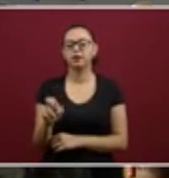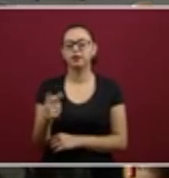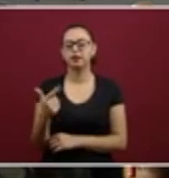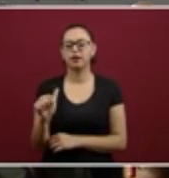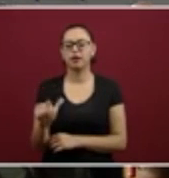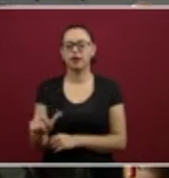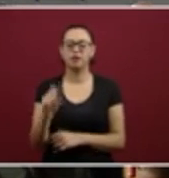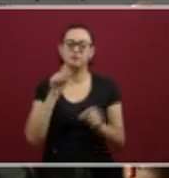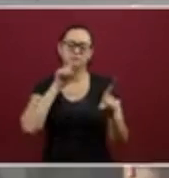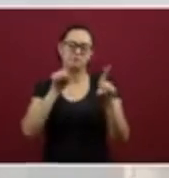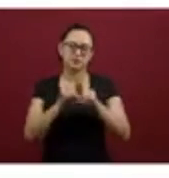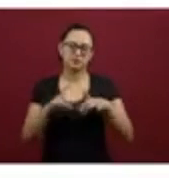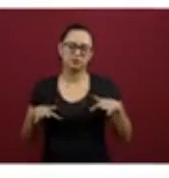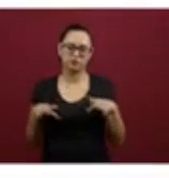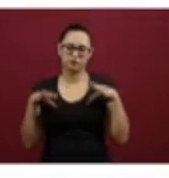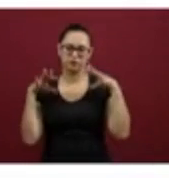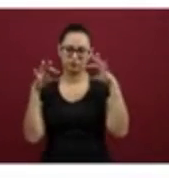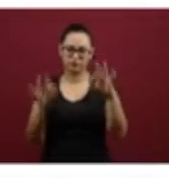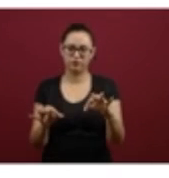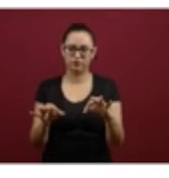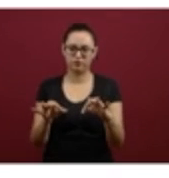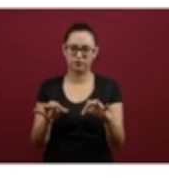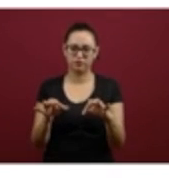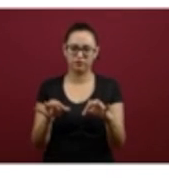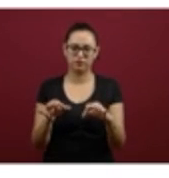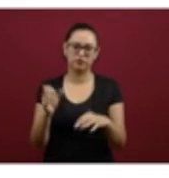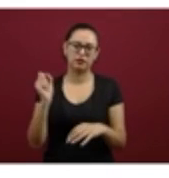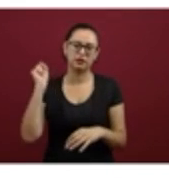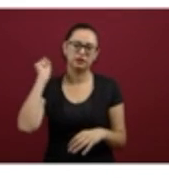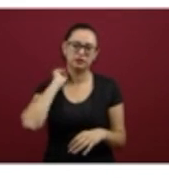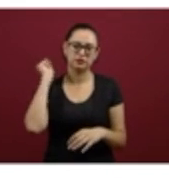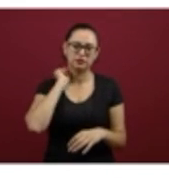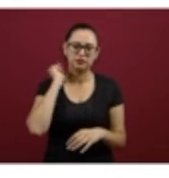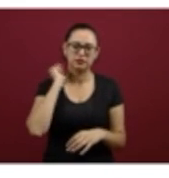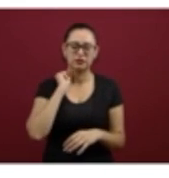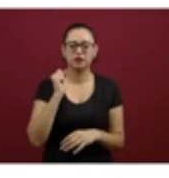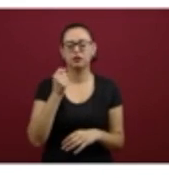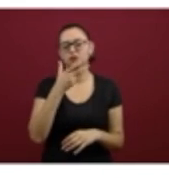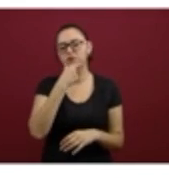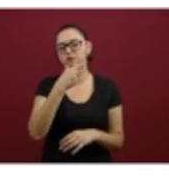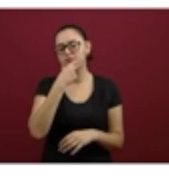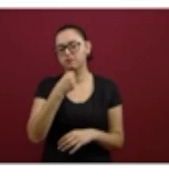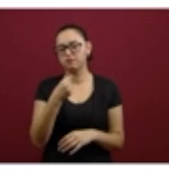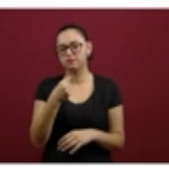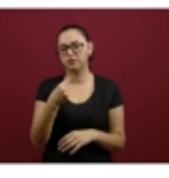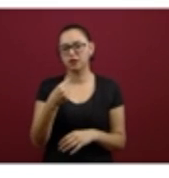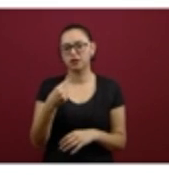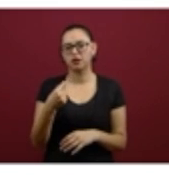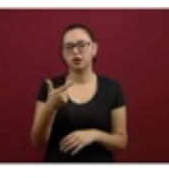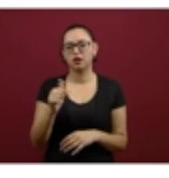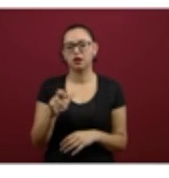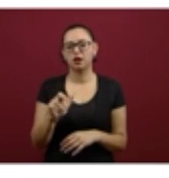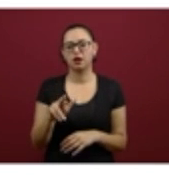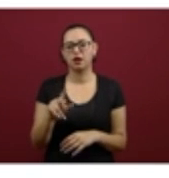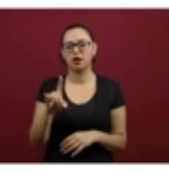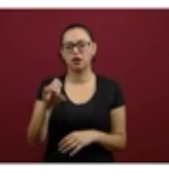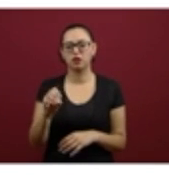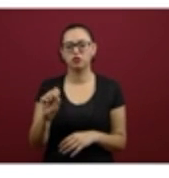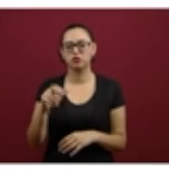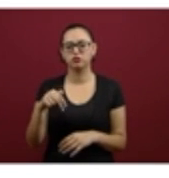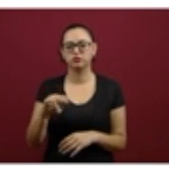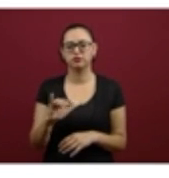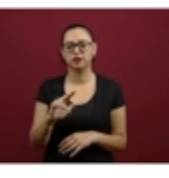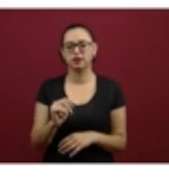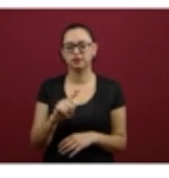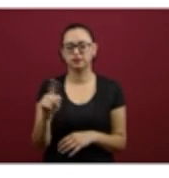para una fundación de la CNC el ex senador de la República, Gerardo Sánchez, que fue el dirigente de la CNC, y una